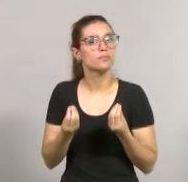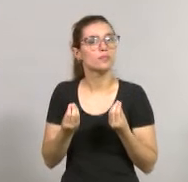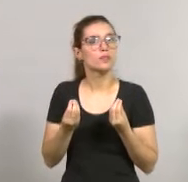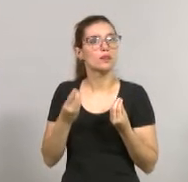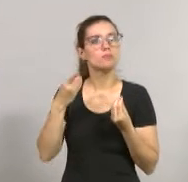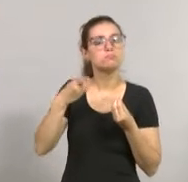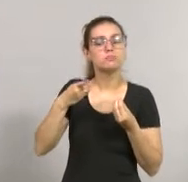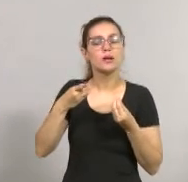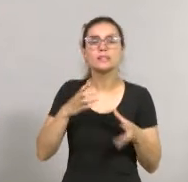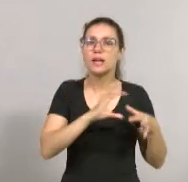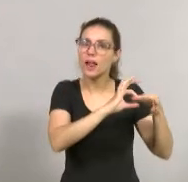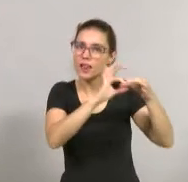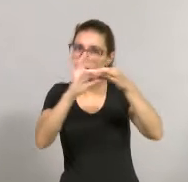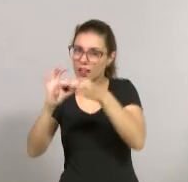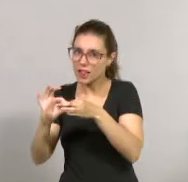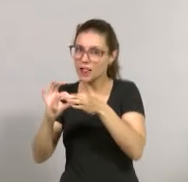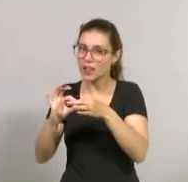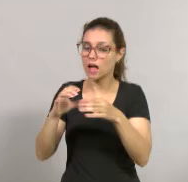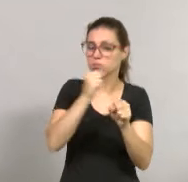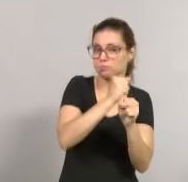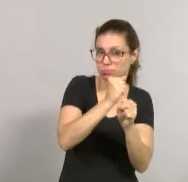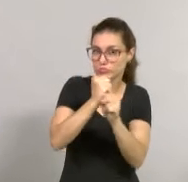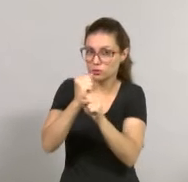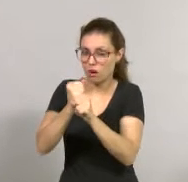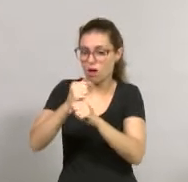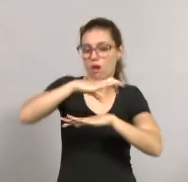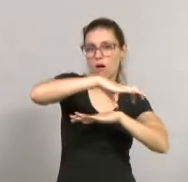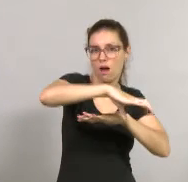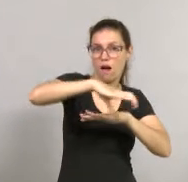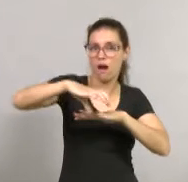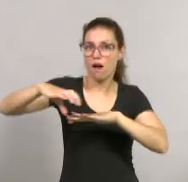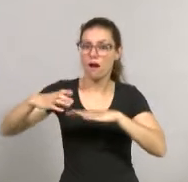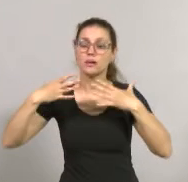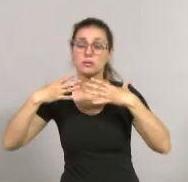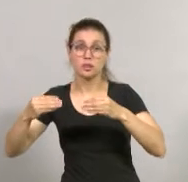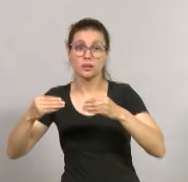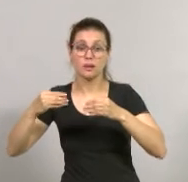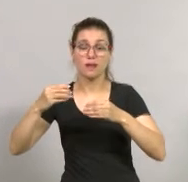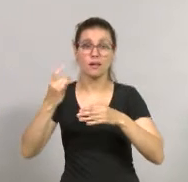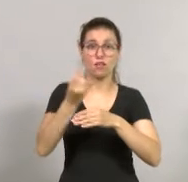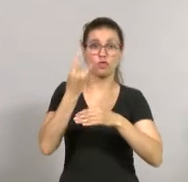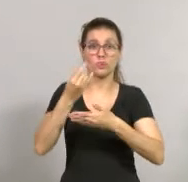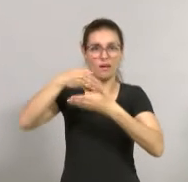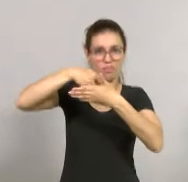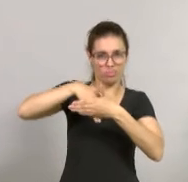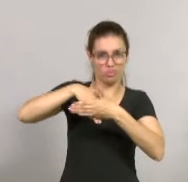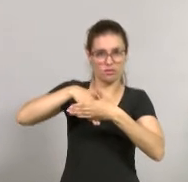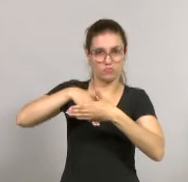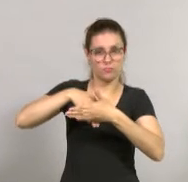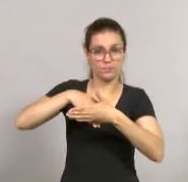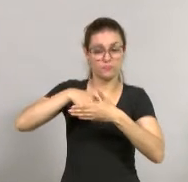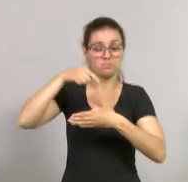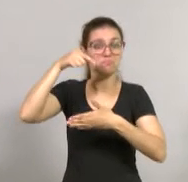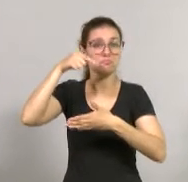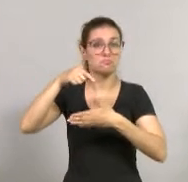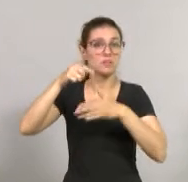las articulaciones de trabajo con diferentes áreas y secretarías al interior de la universidad. Bueno, desde este